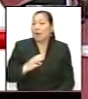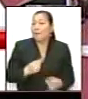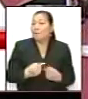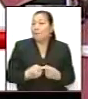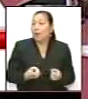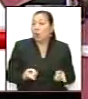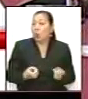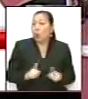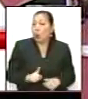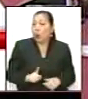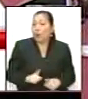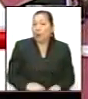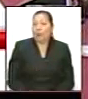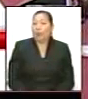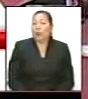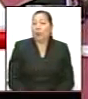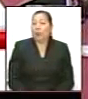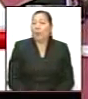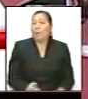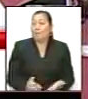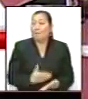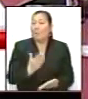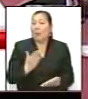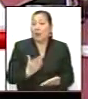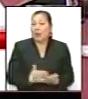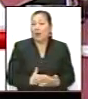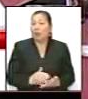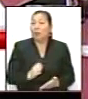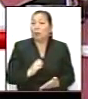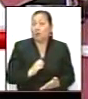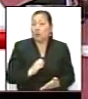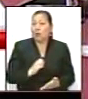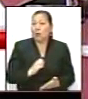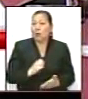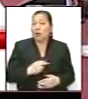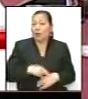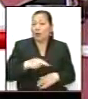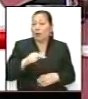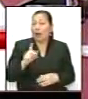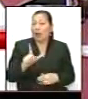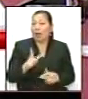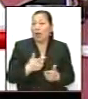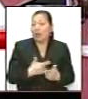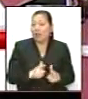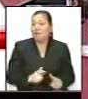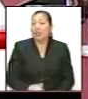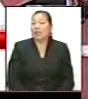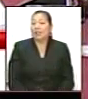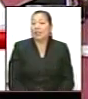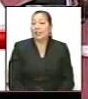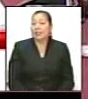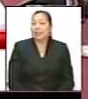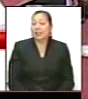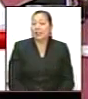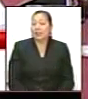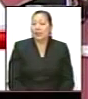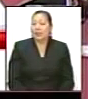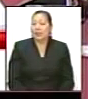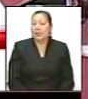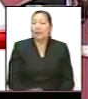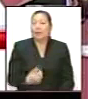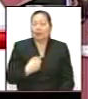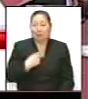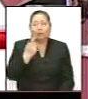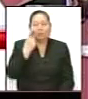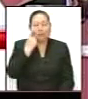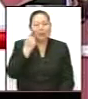cuando se dieron los hechos del fenómeno del Niño, yo estuve en la región La Libertad. Y por eso es que